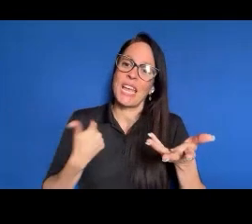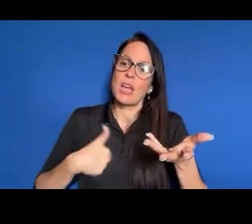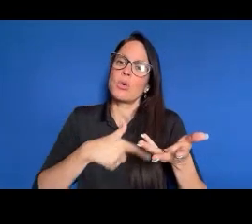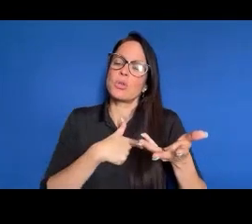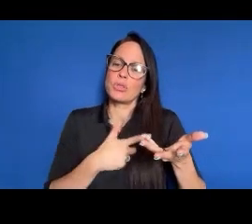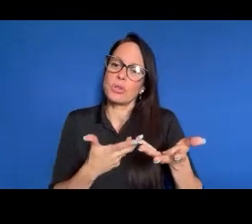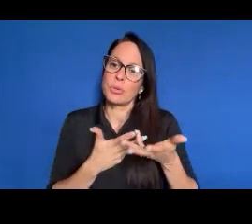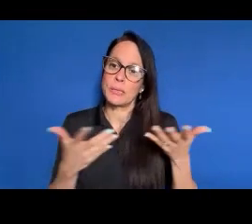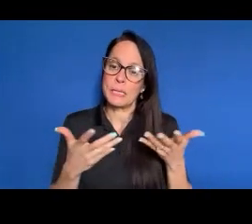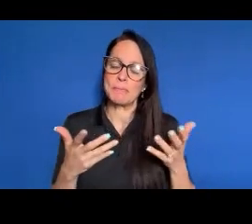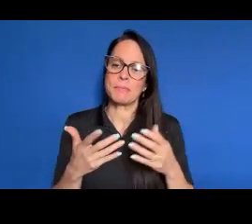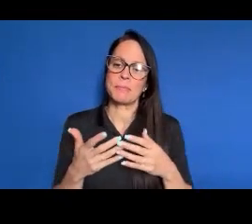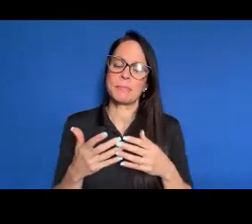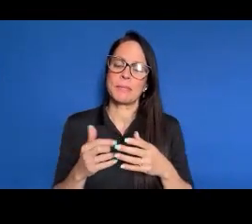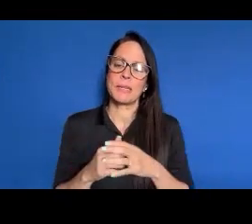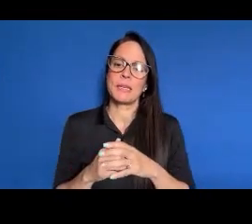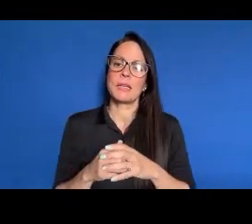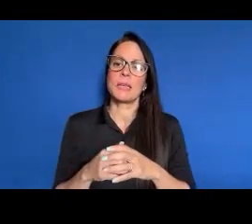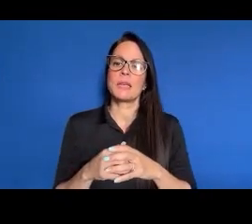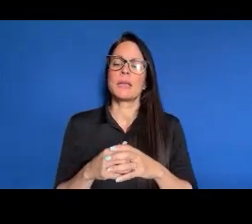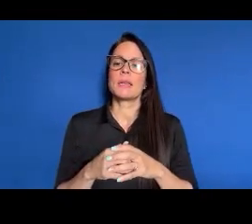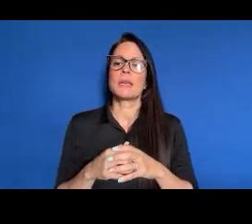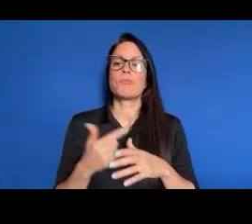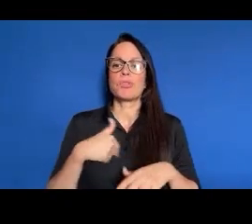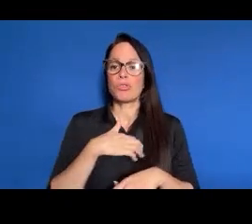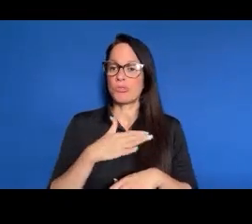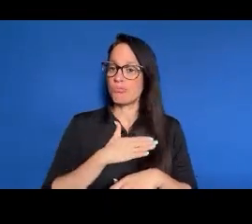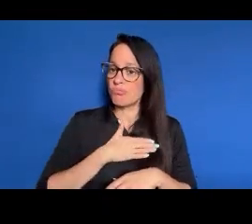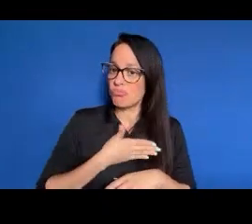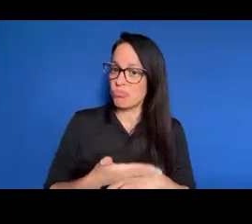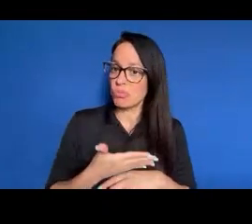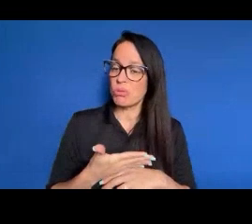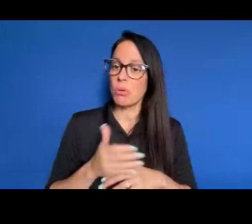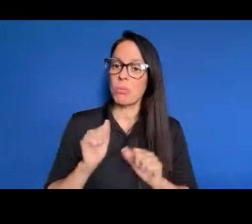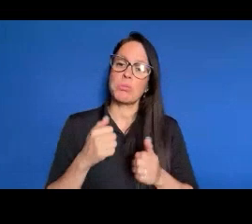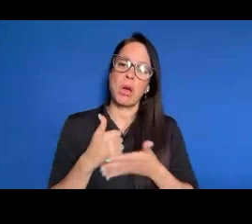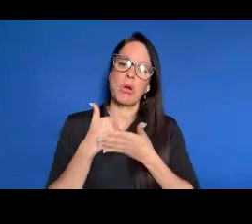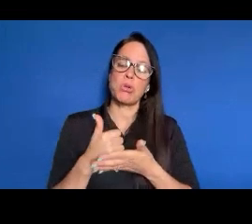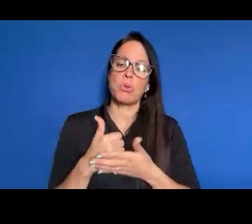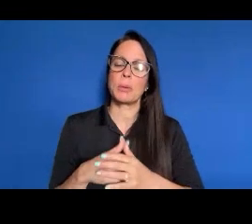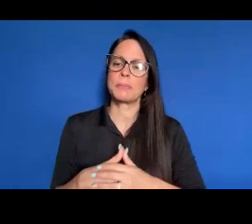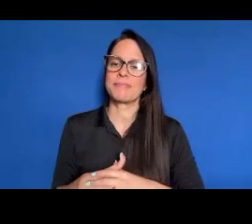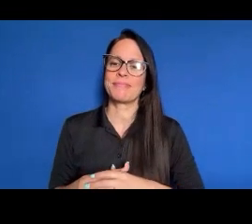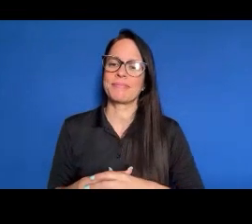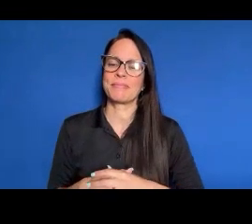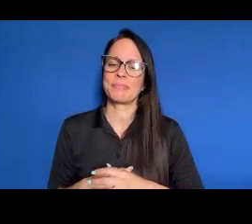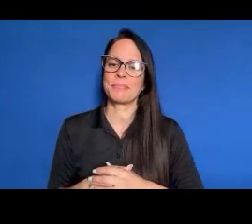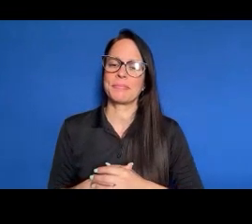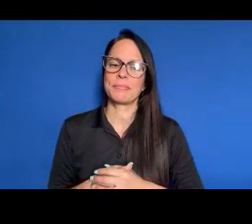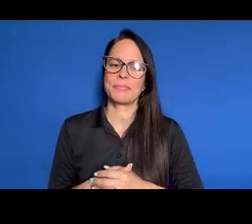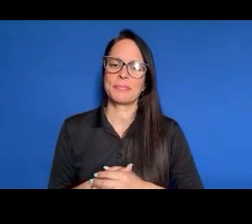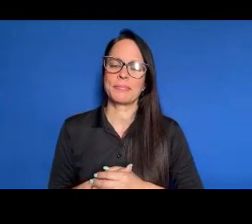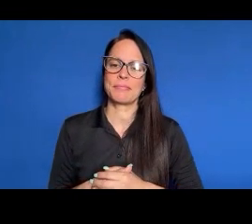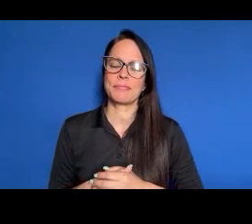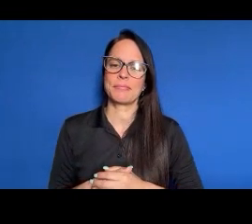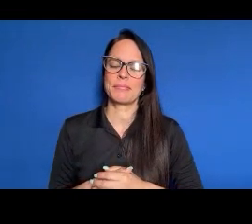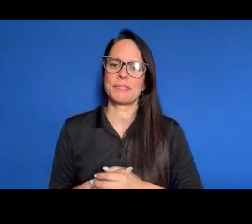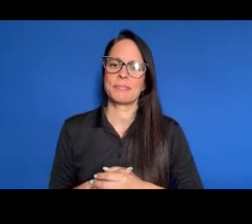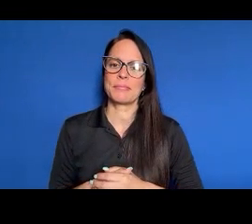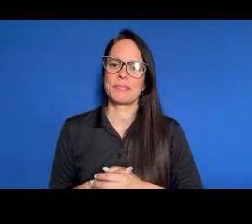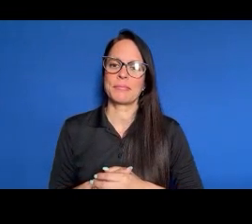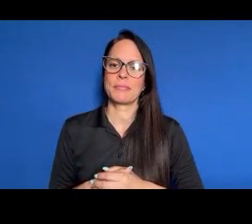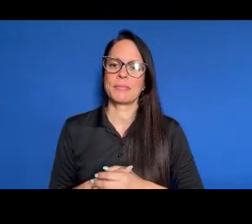pero mueren personas, ¿verdad? Que podemos prevenir, ¿verdad? Eso momento. Así que ahí no está la central cuestión. Y, por ejemplo, San Sebastián, si